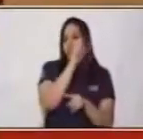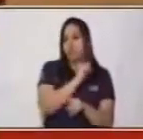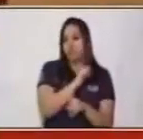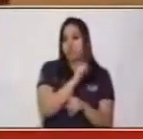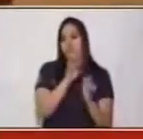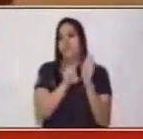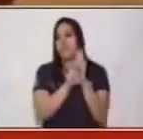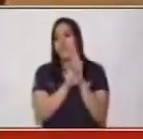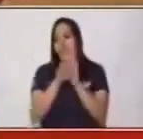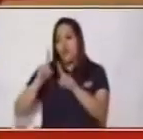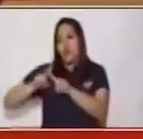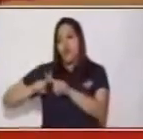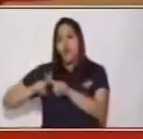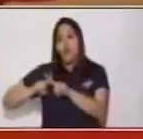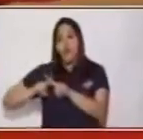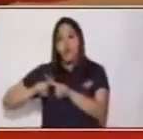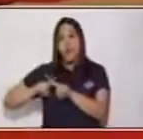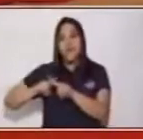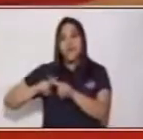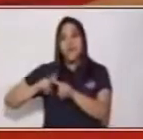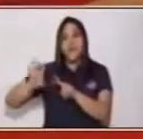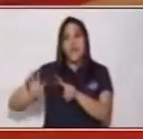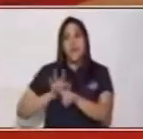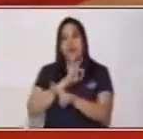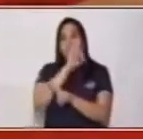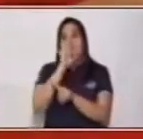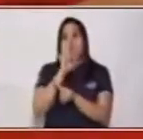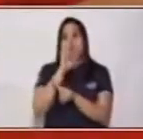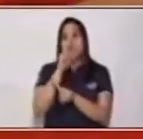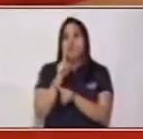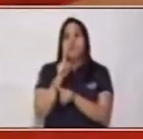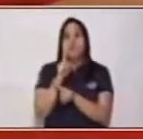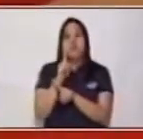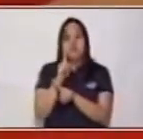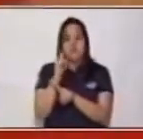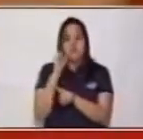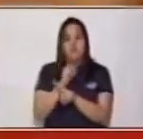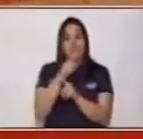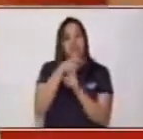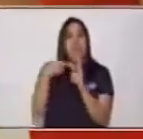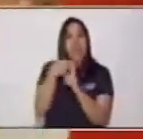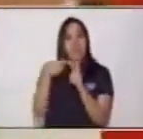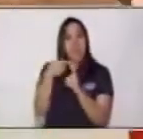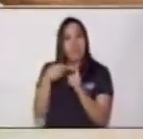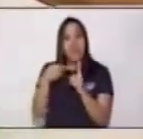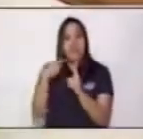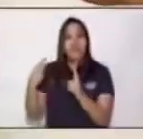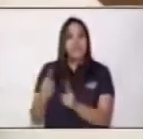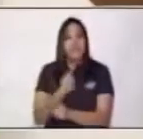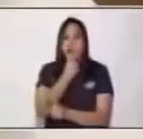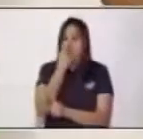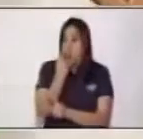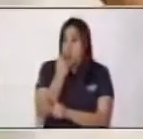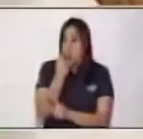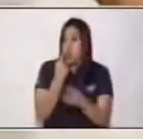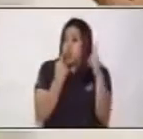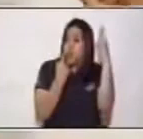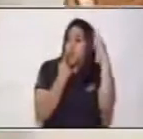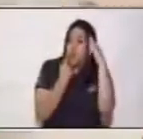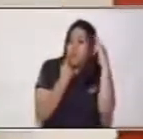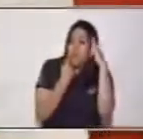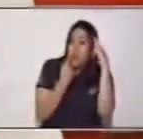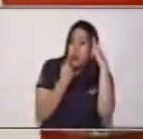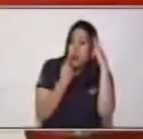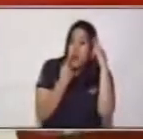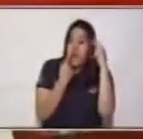X y la tercera parte de 3, 1. Pero el 1 en las variables